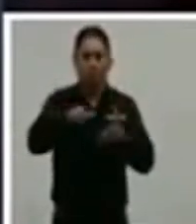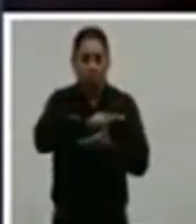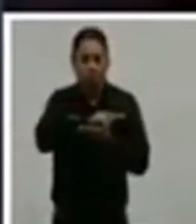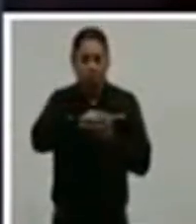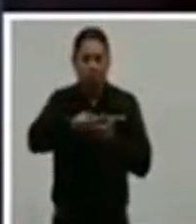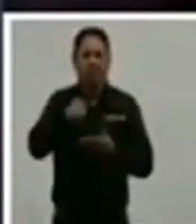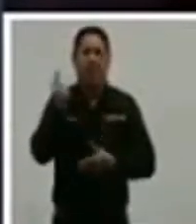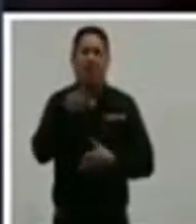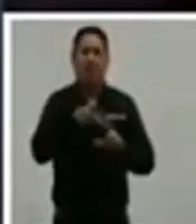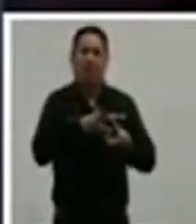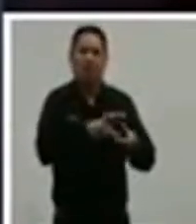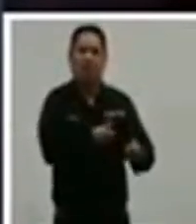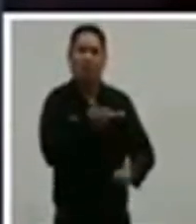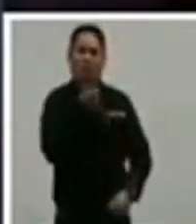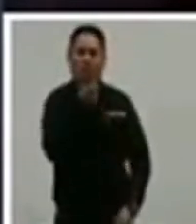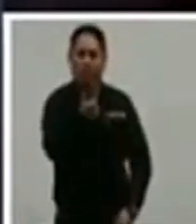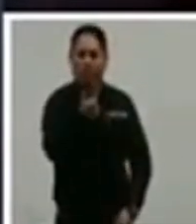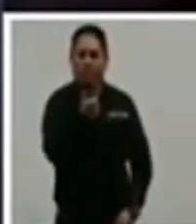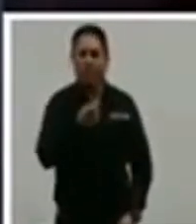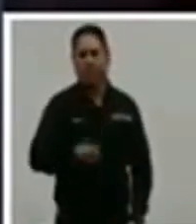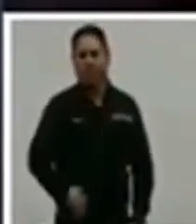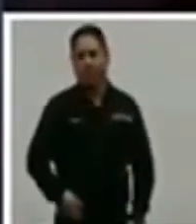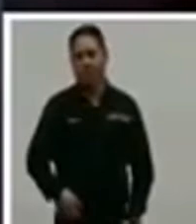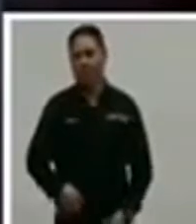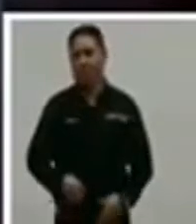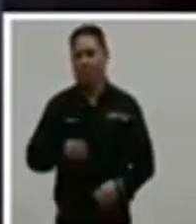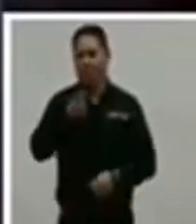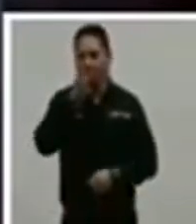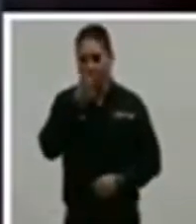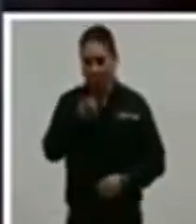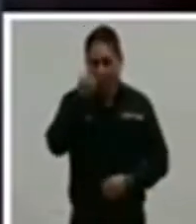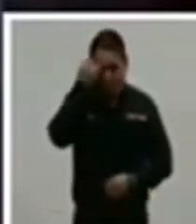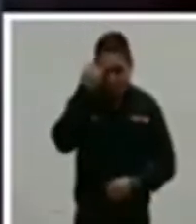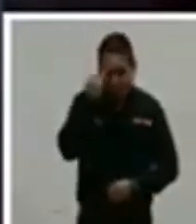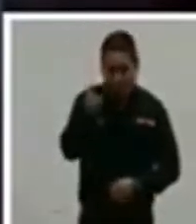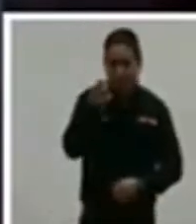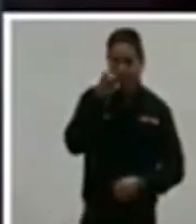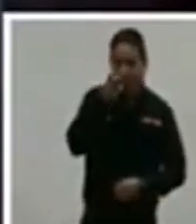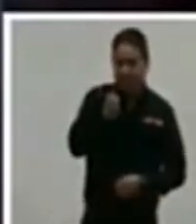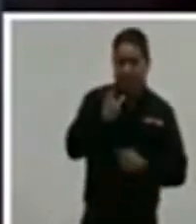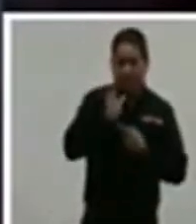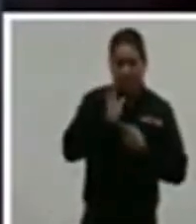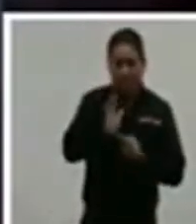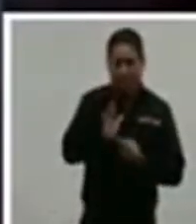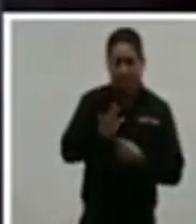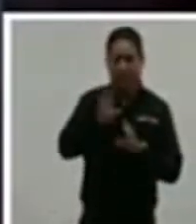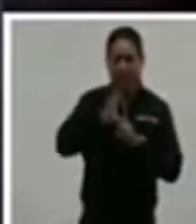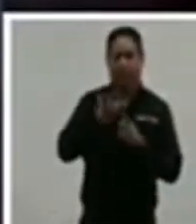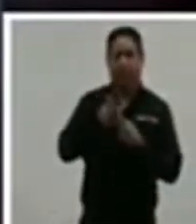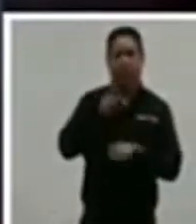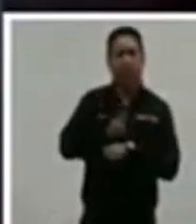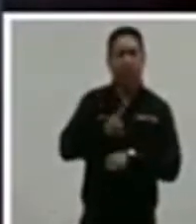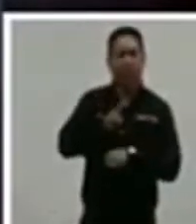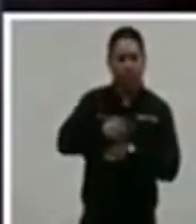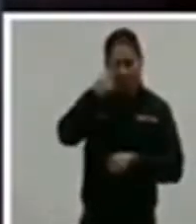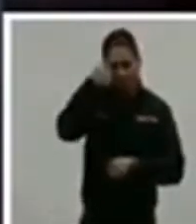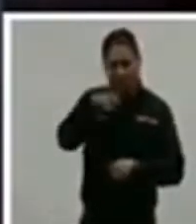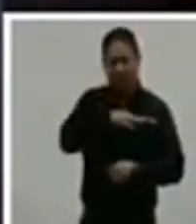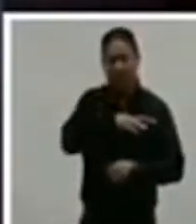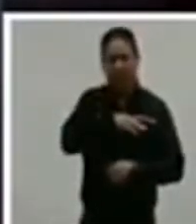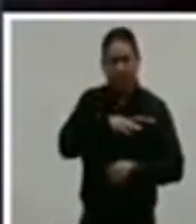están gastando los recursos públicos. Precisamente por eso esta iniciativa, por eso este dictamen de la Comisión de Vigilancia, para que